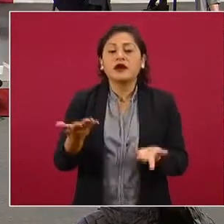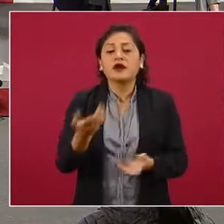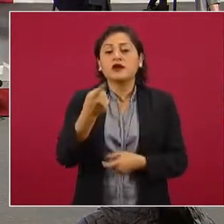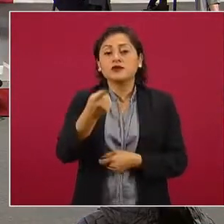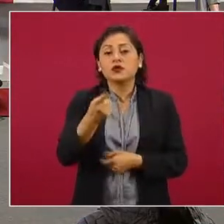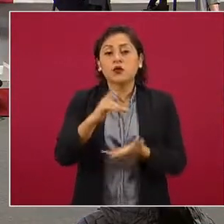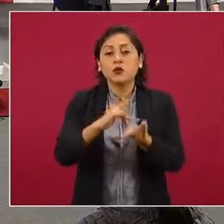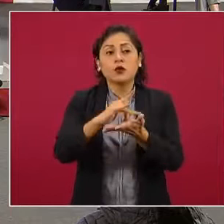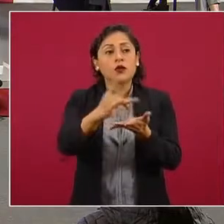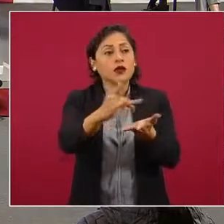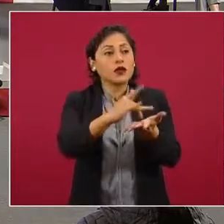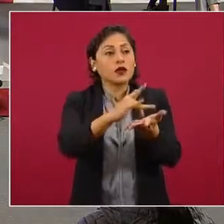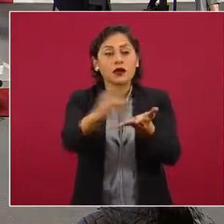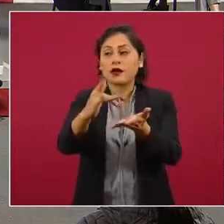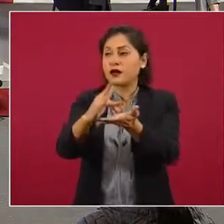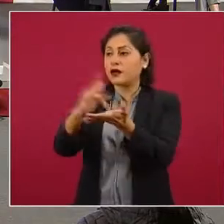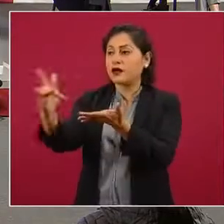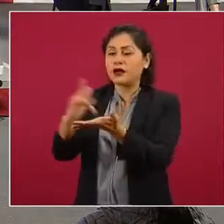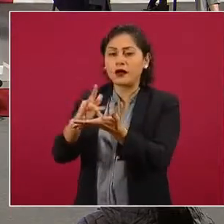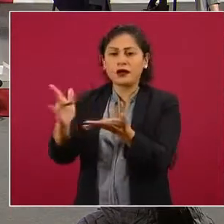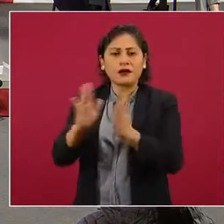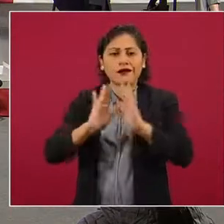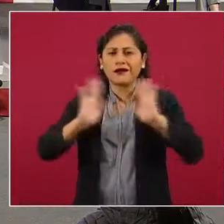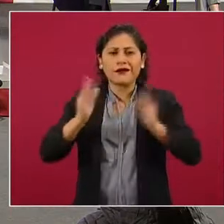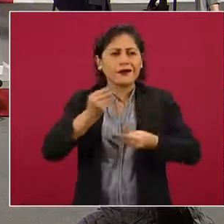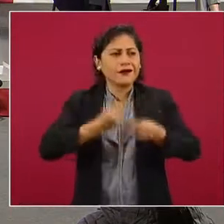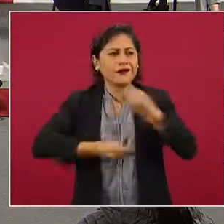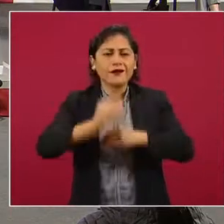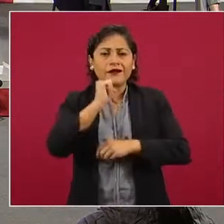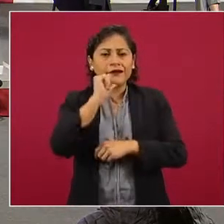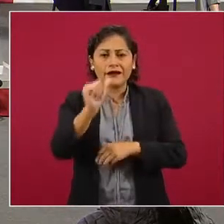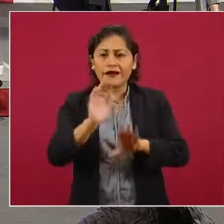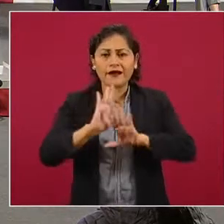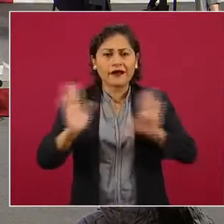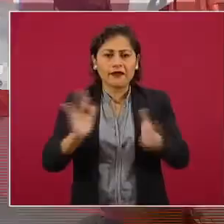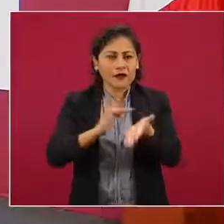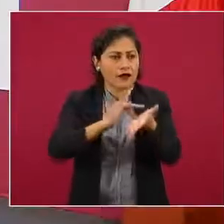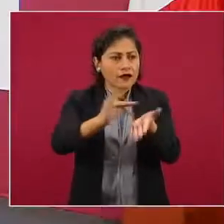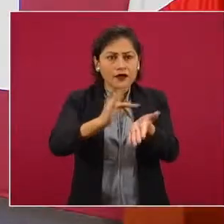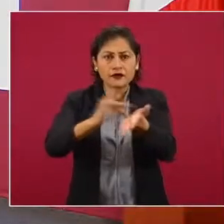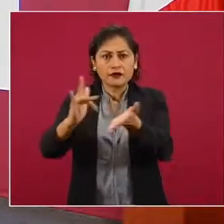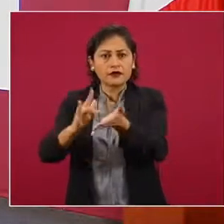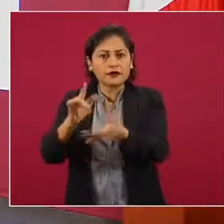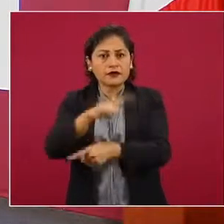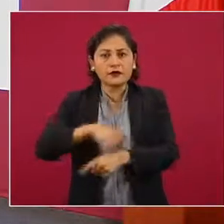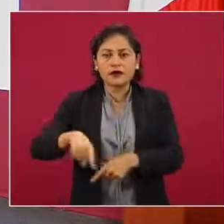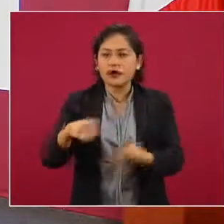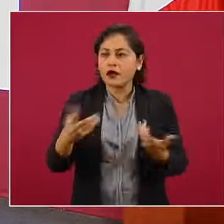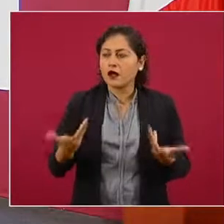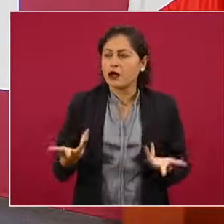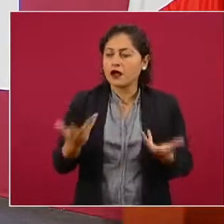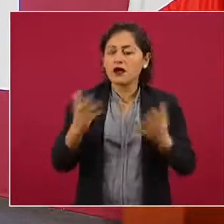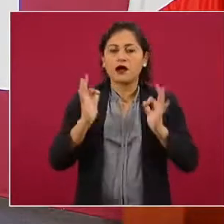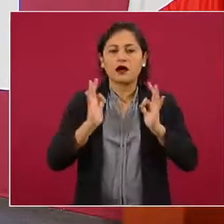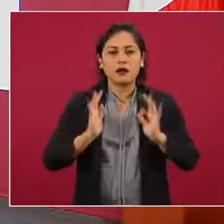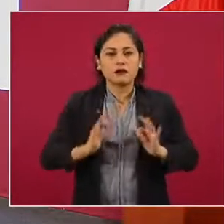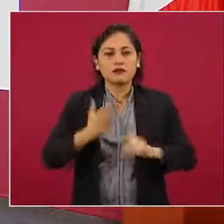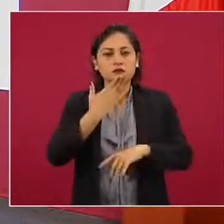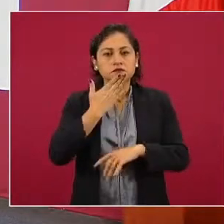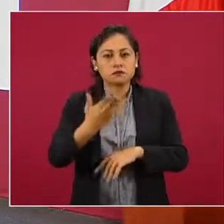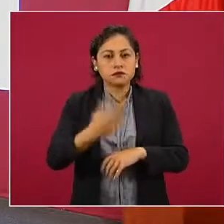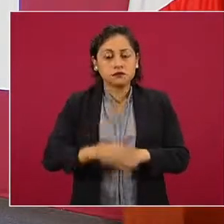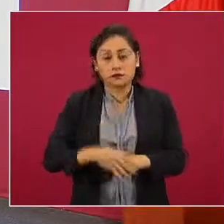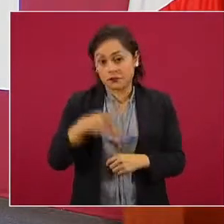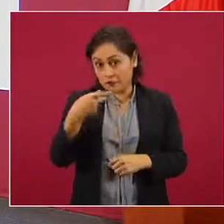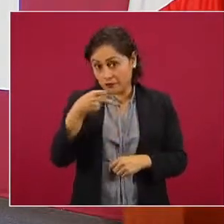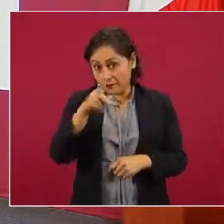hacerlo, refuerzas la generosidad y construyes civilización. Si por el contrario